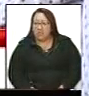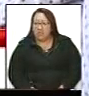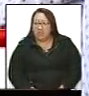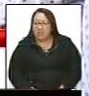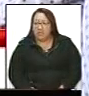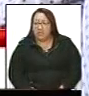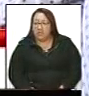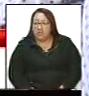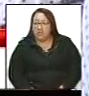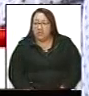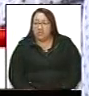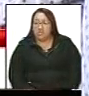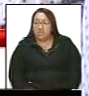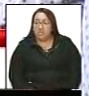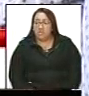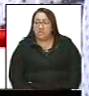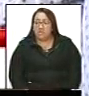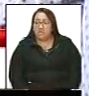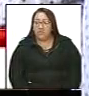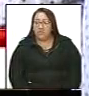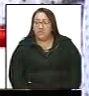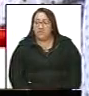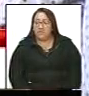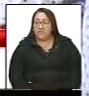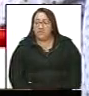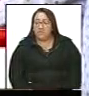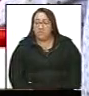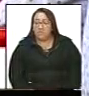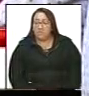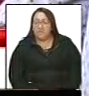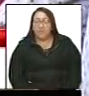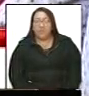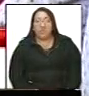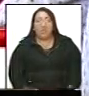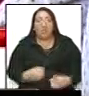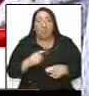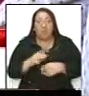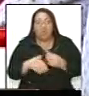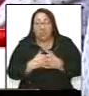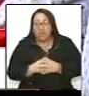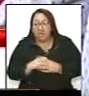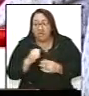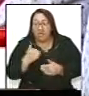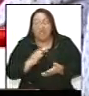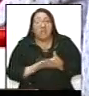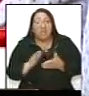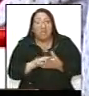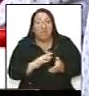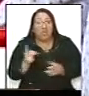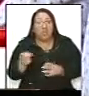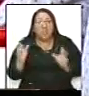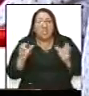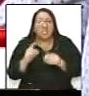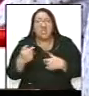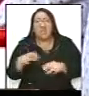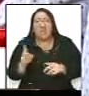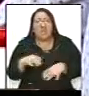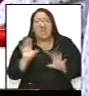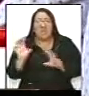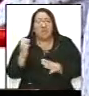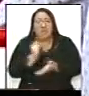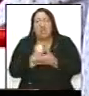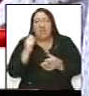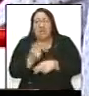es como la única pública emblemática de la región, sin el licenciamiento, y una chiquitita ya